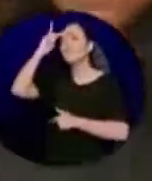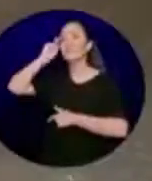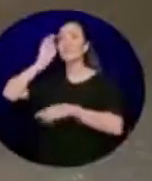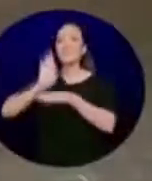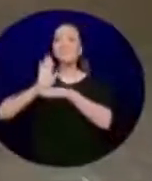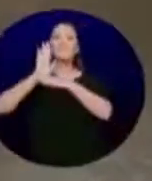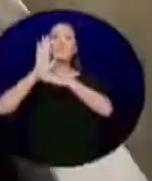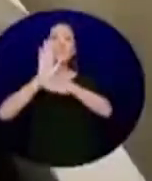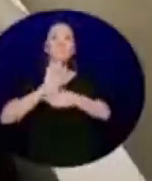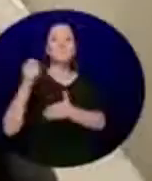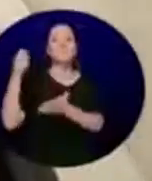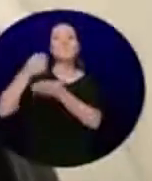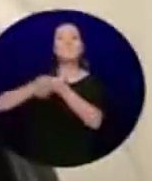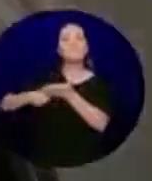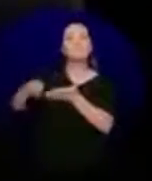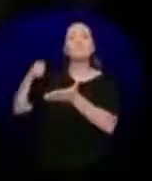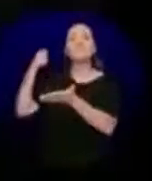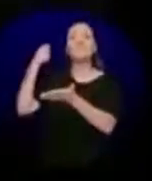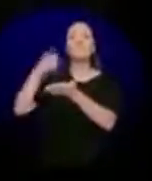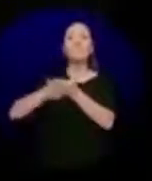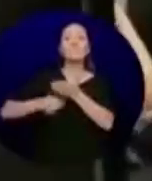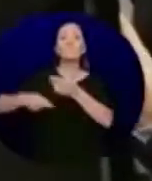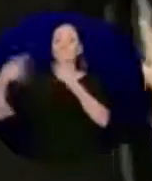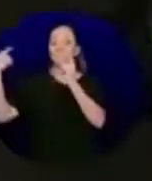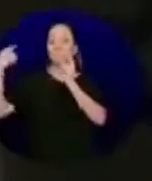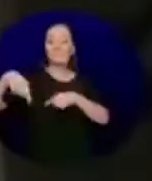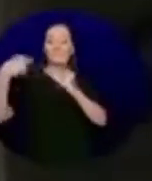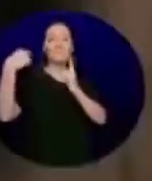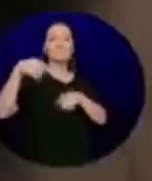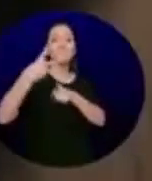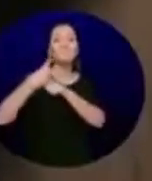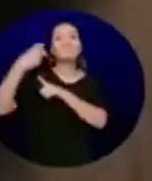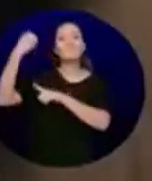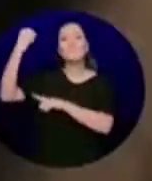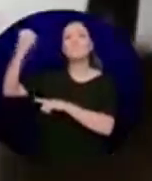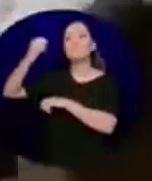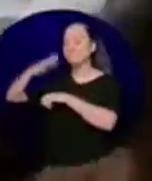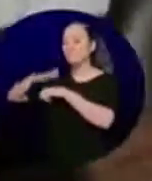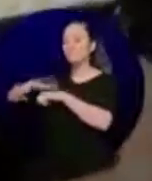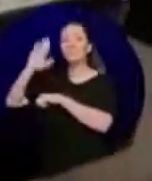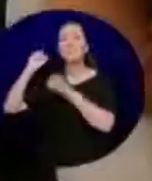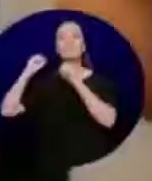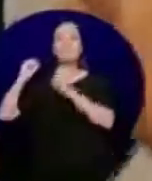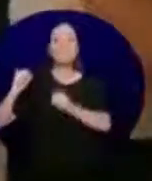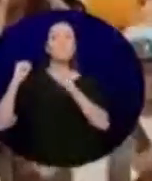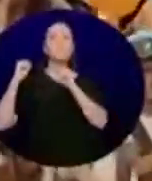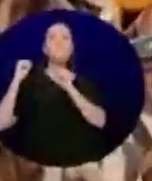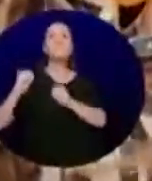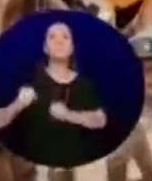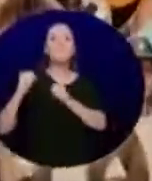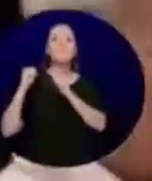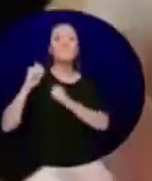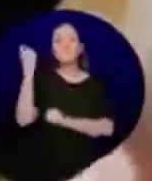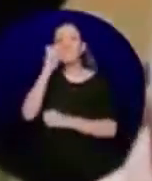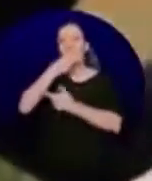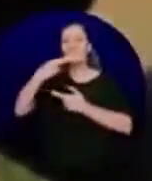un mes para la cita electoral y aprovecharán para darse a conocer mejor ante el electorado el pce se valió de su máximo líder